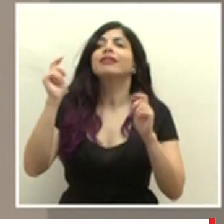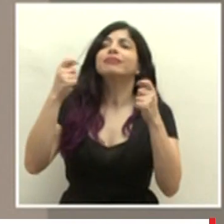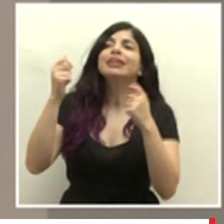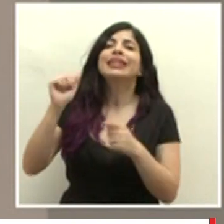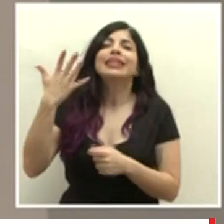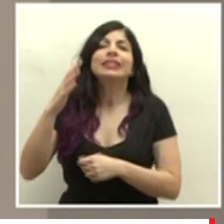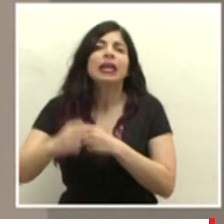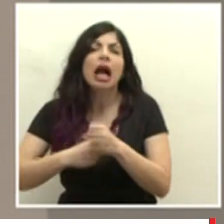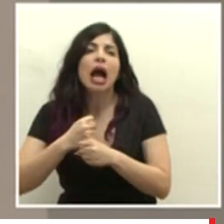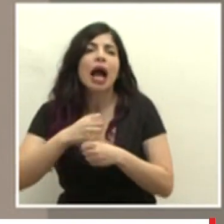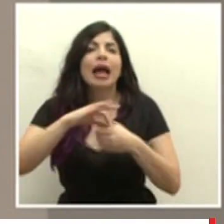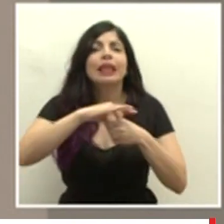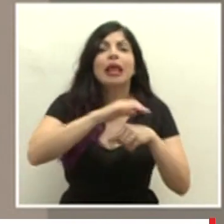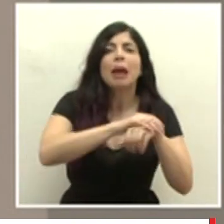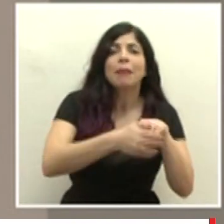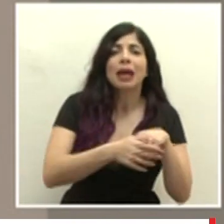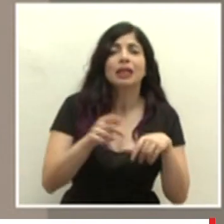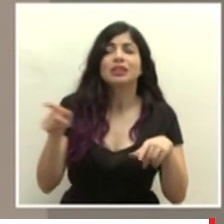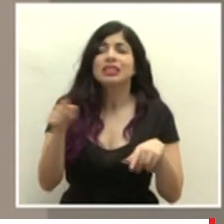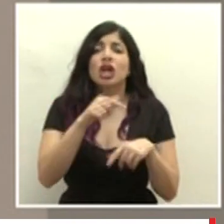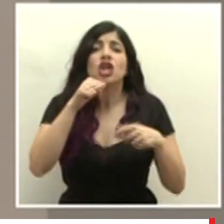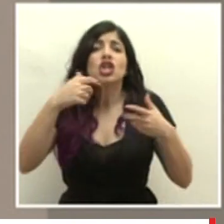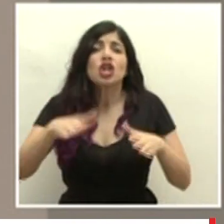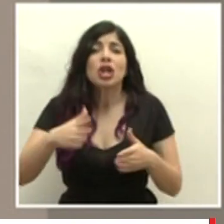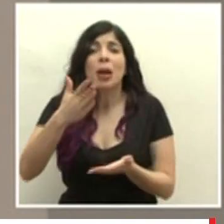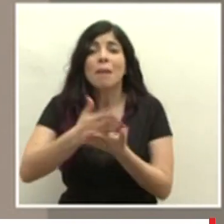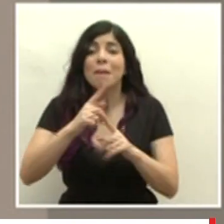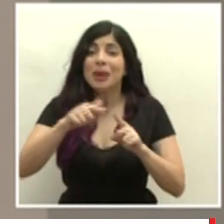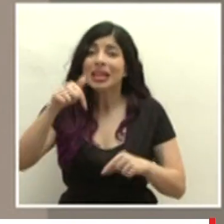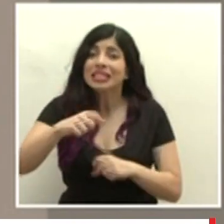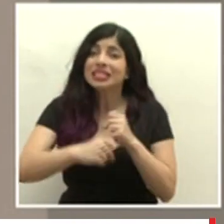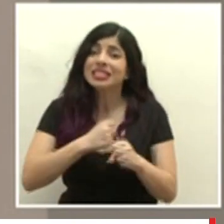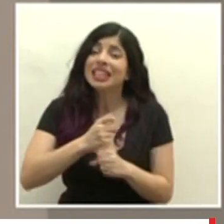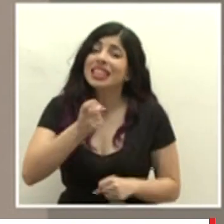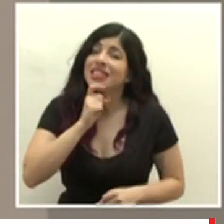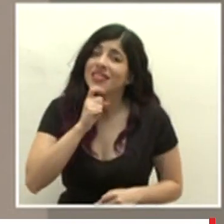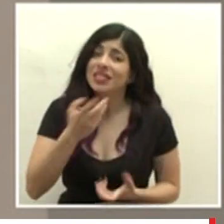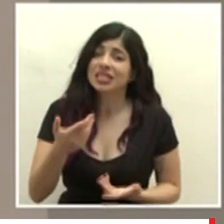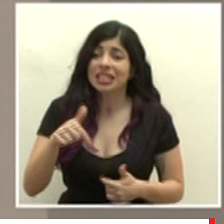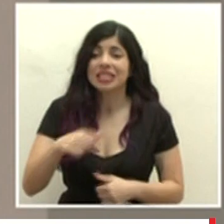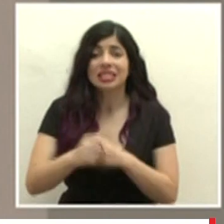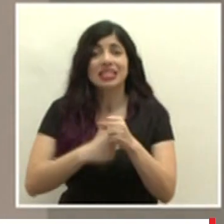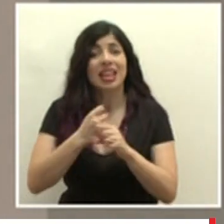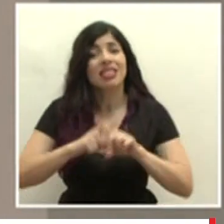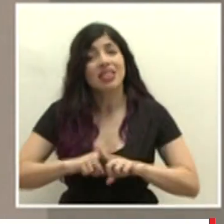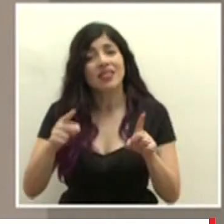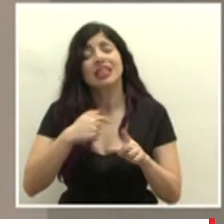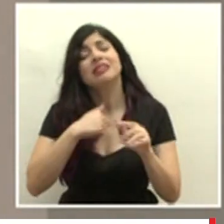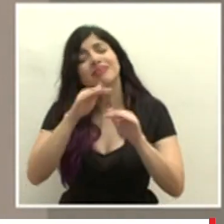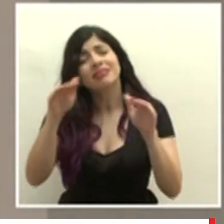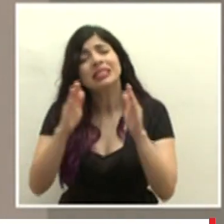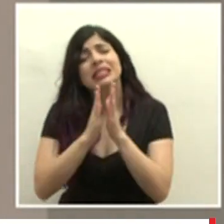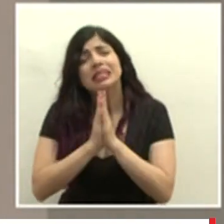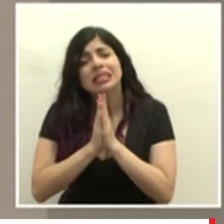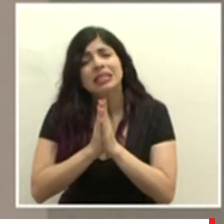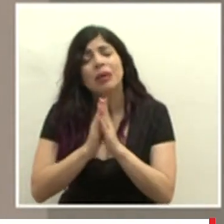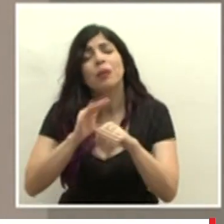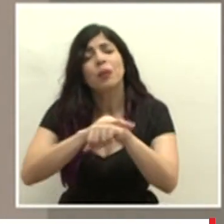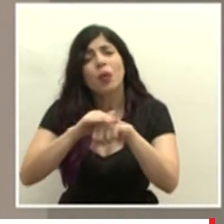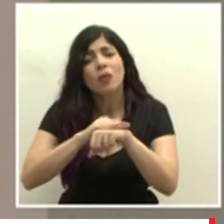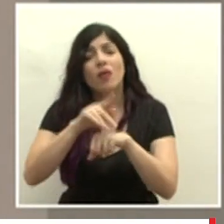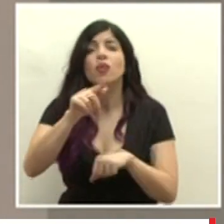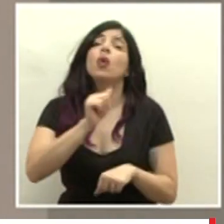los té de canastillas, que no queremos que se interrumpa, pero es un año muy difícil, un año diferente, y llamo por favor a que mantengamos